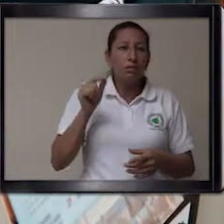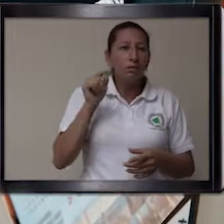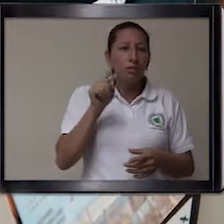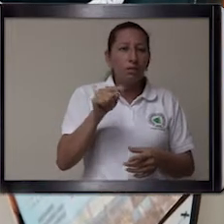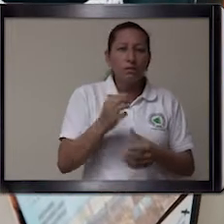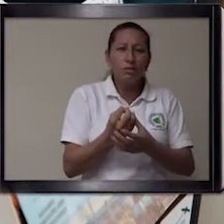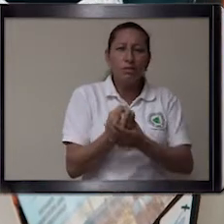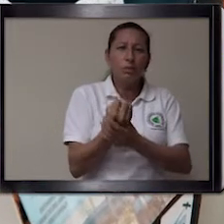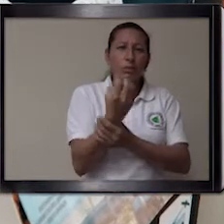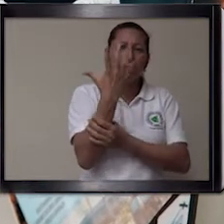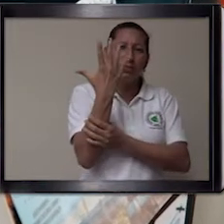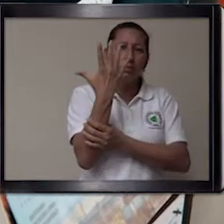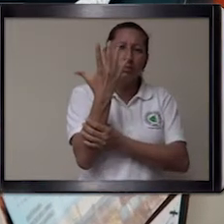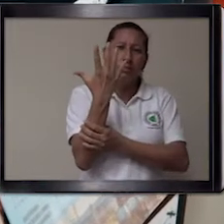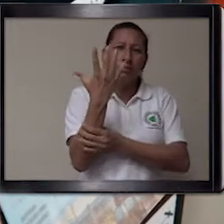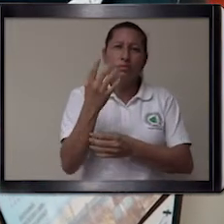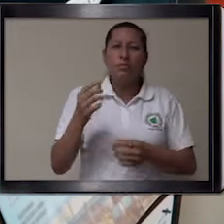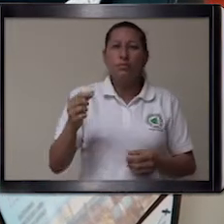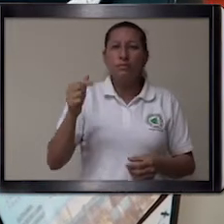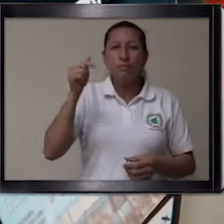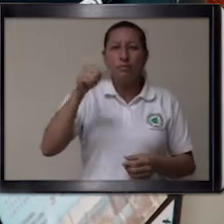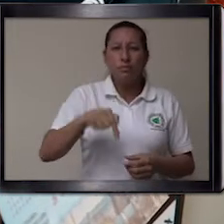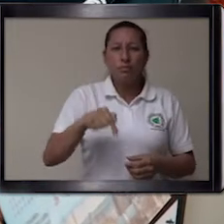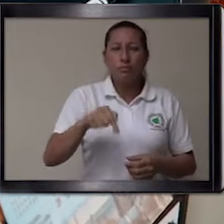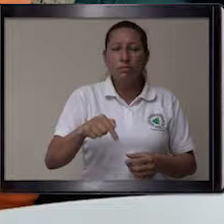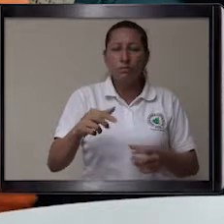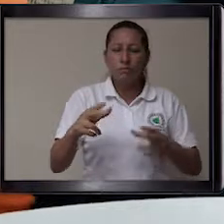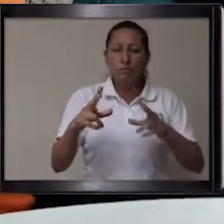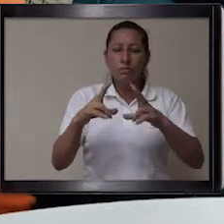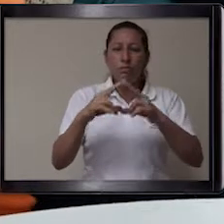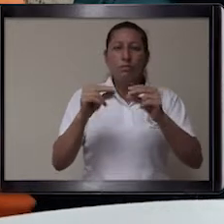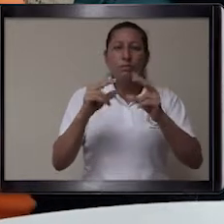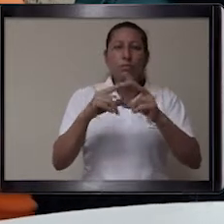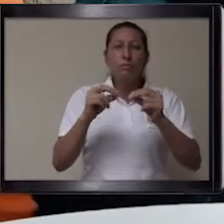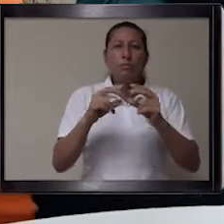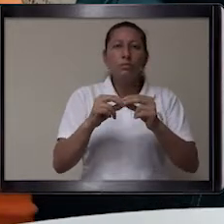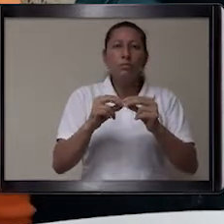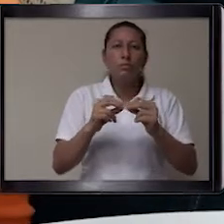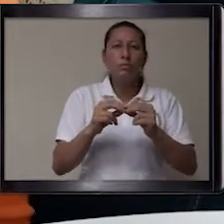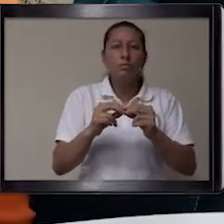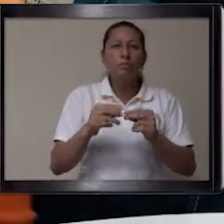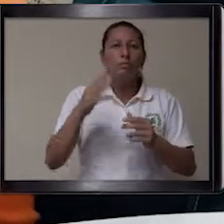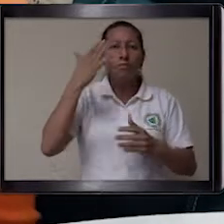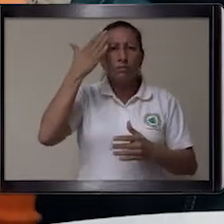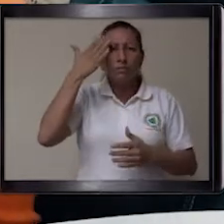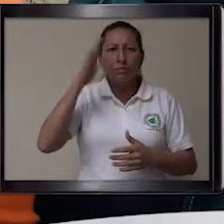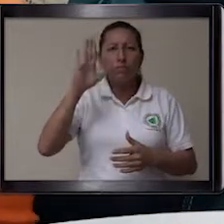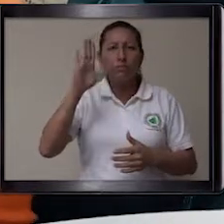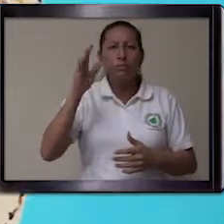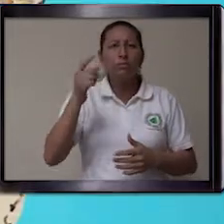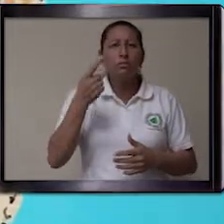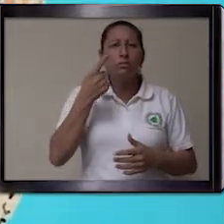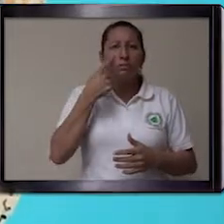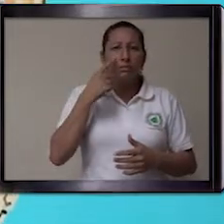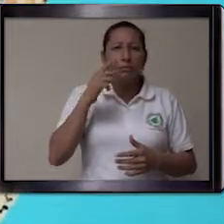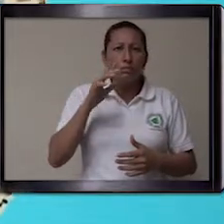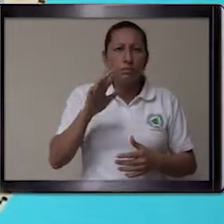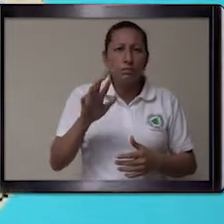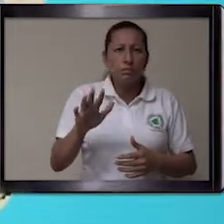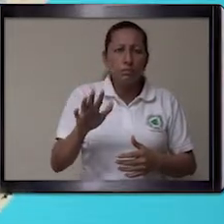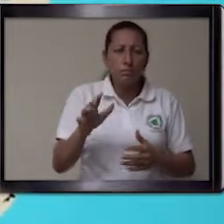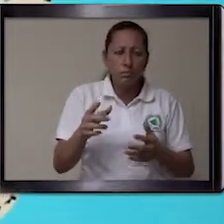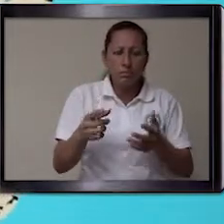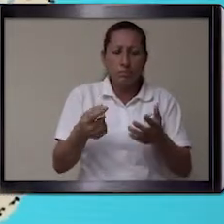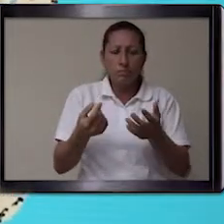volcánica es hoy un avance muy importante para Nicaragua, con un mecanismo trascendental para enfrentar de una mejor manera